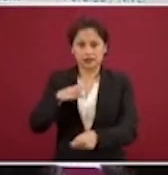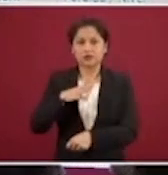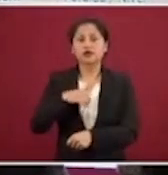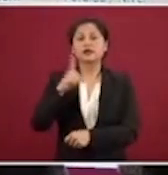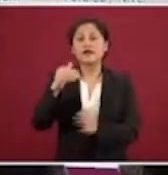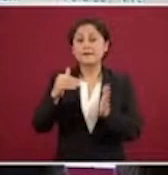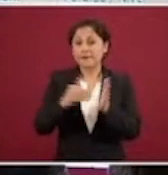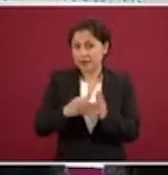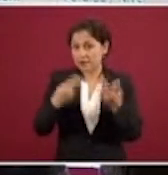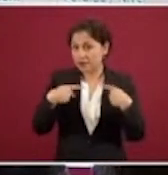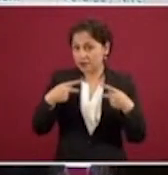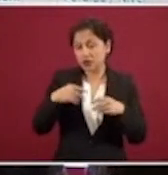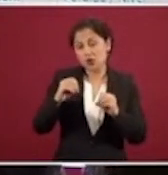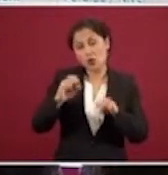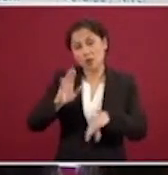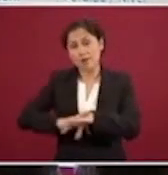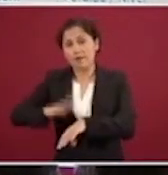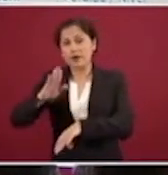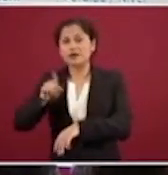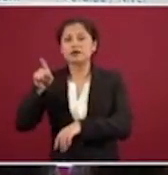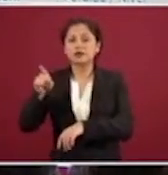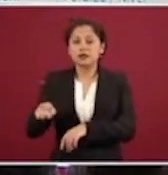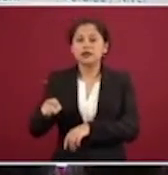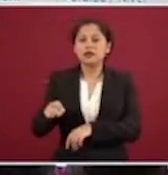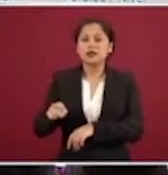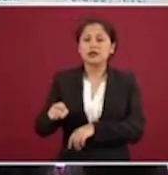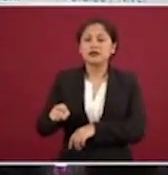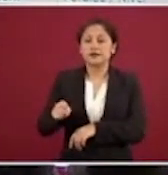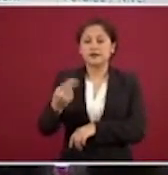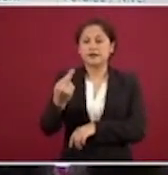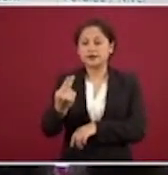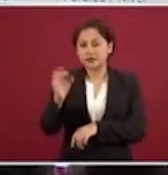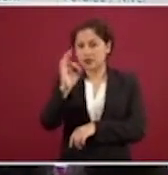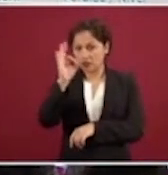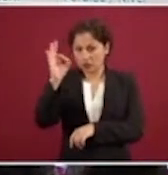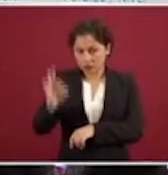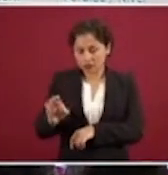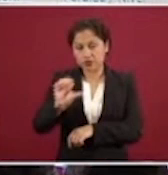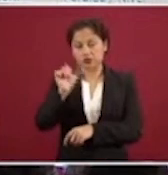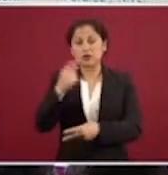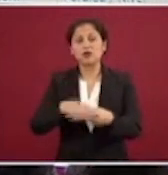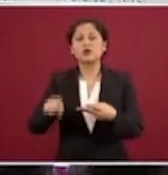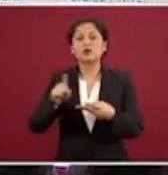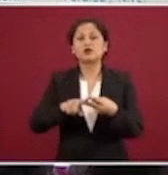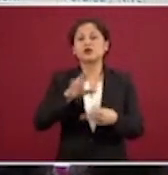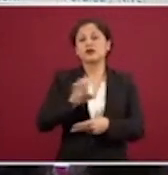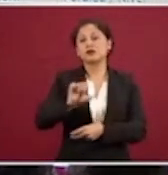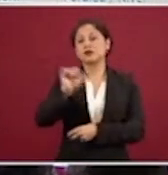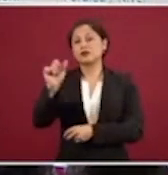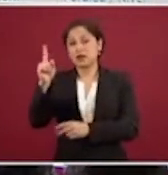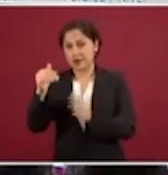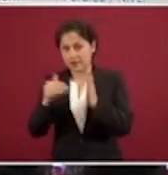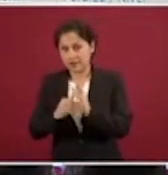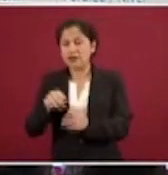el 25%. De 500 a 1000 trabajadores,